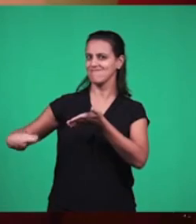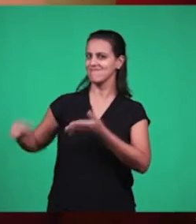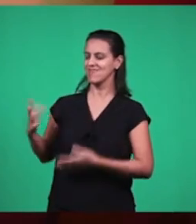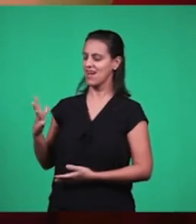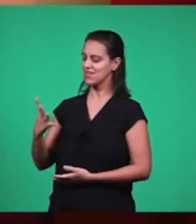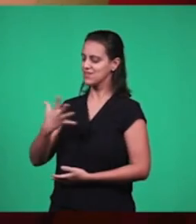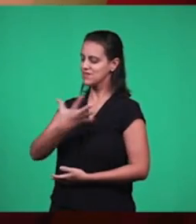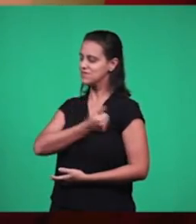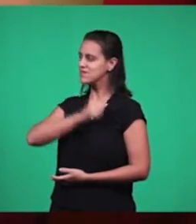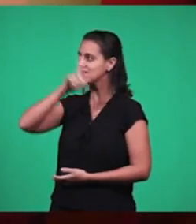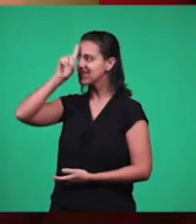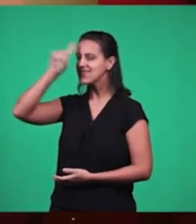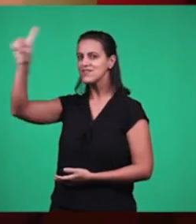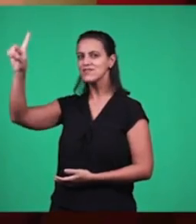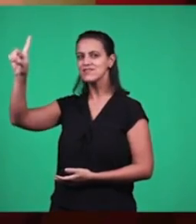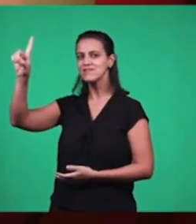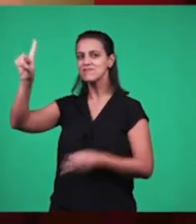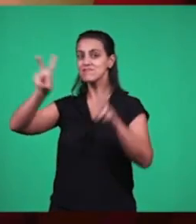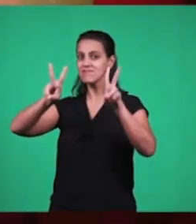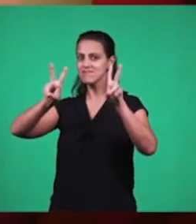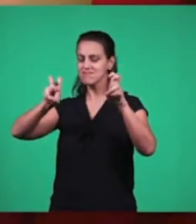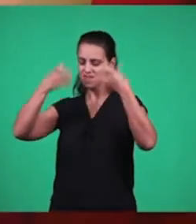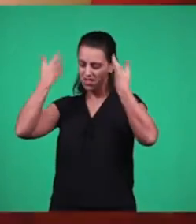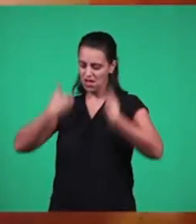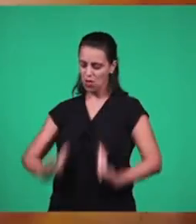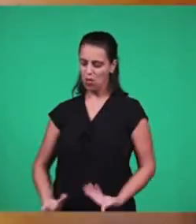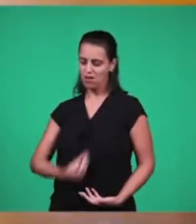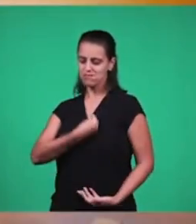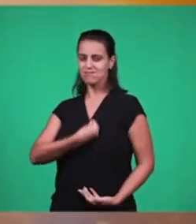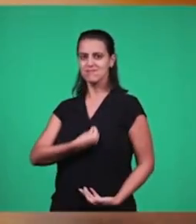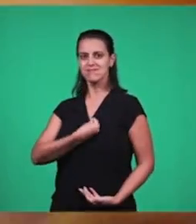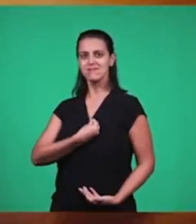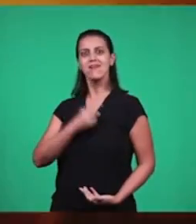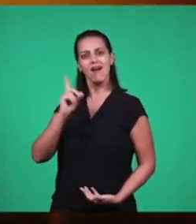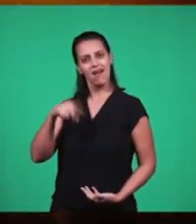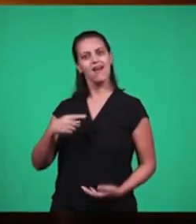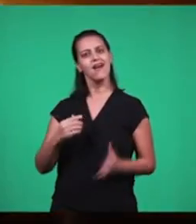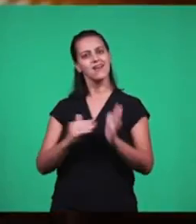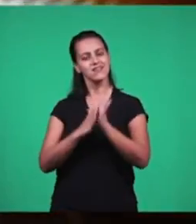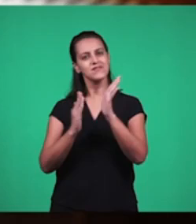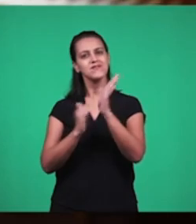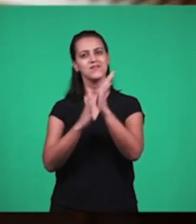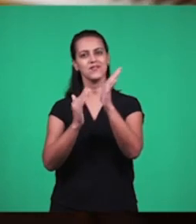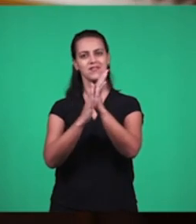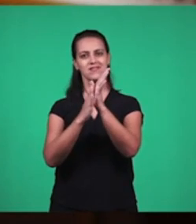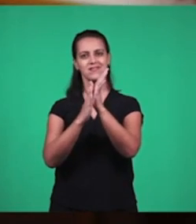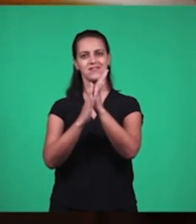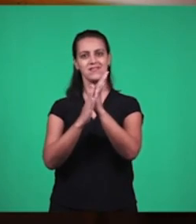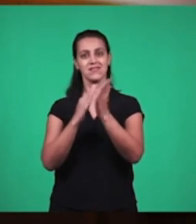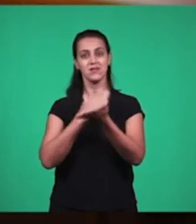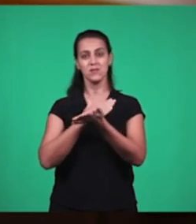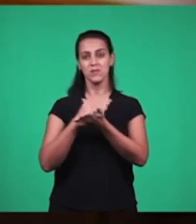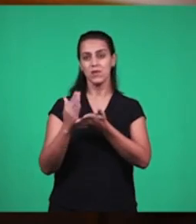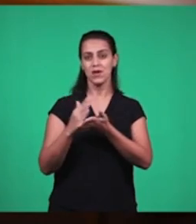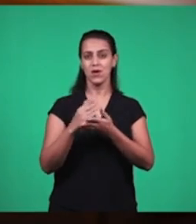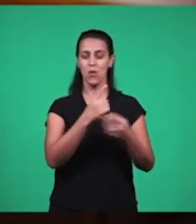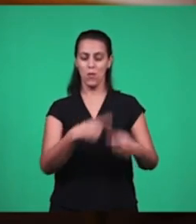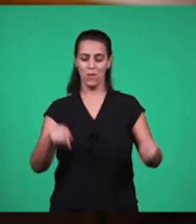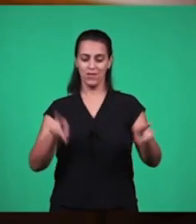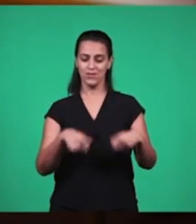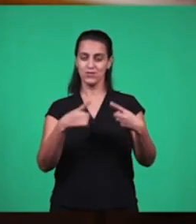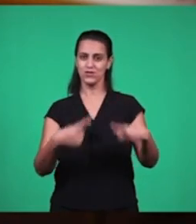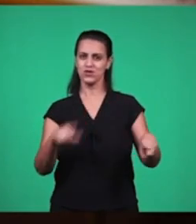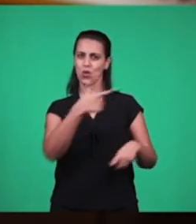Dios. Tal cual estoy es una de ellas. Al unirse a la melodía de William Bradbury,